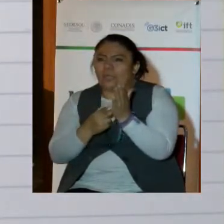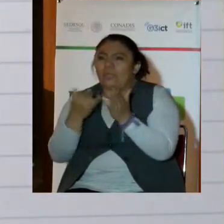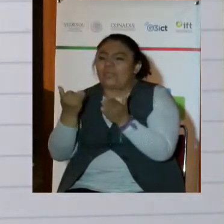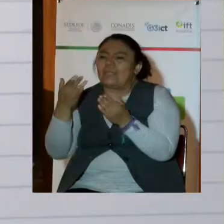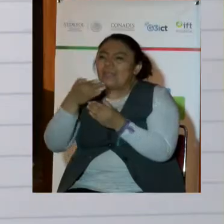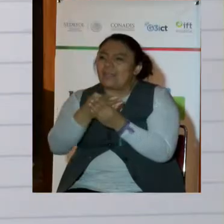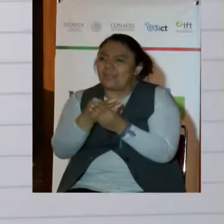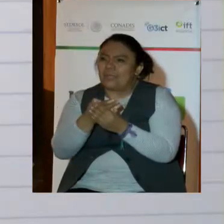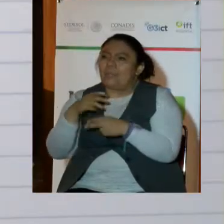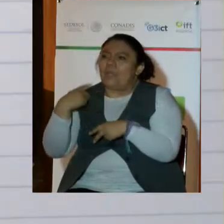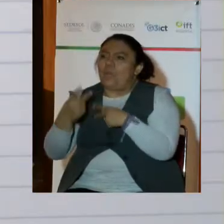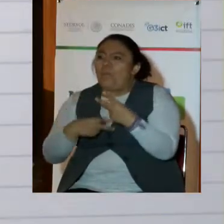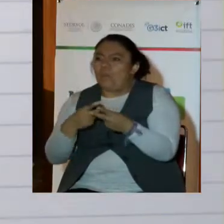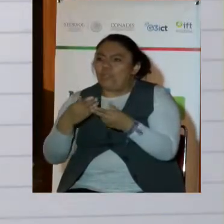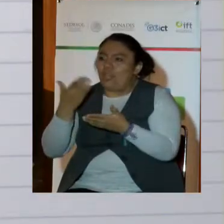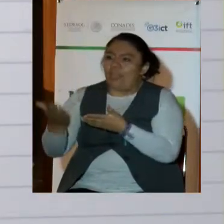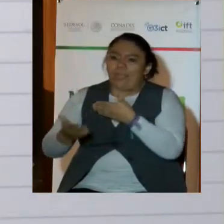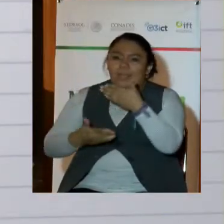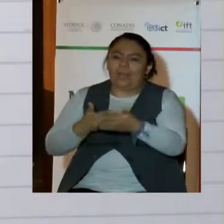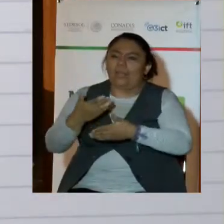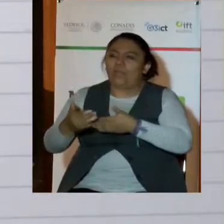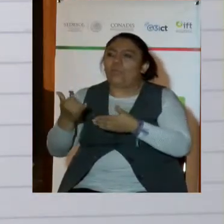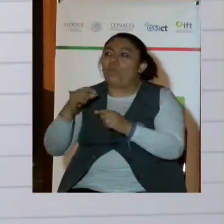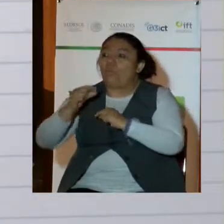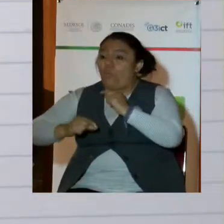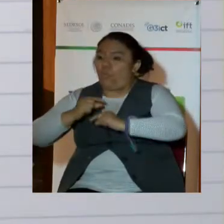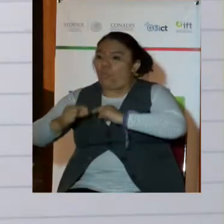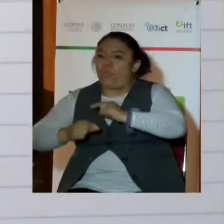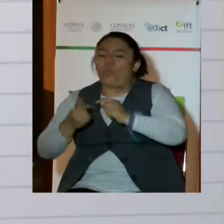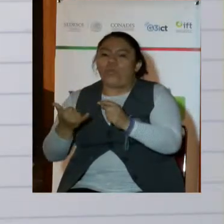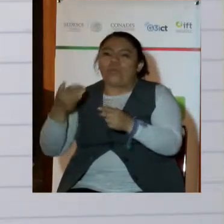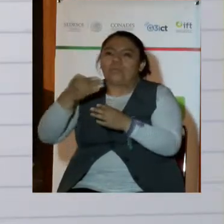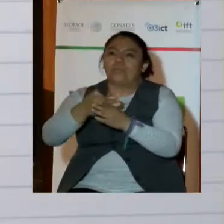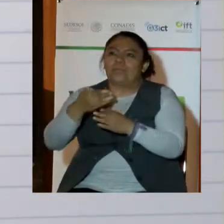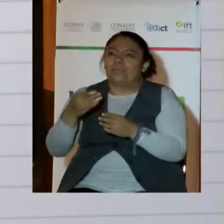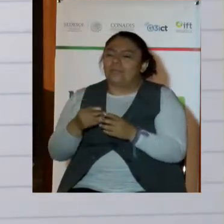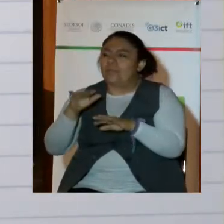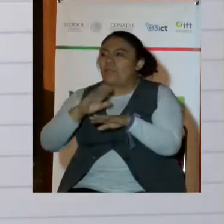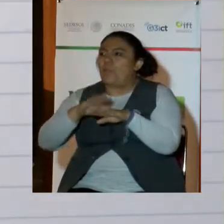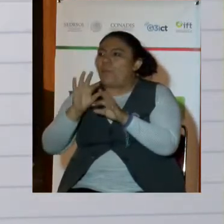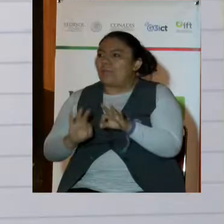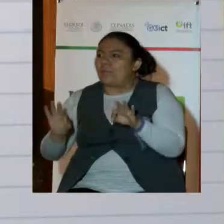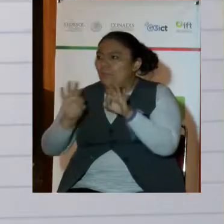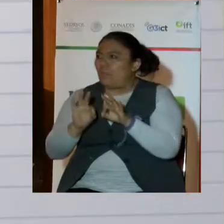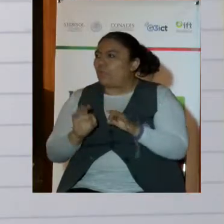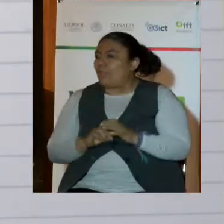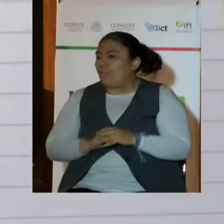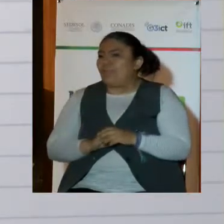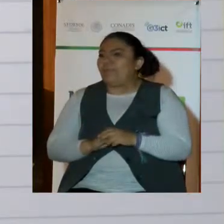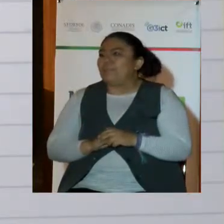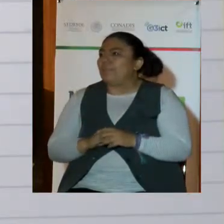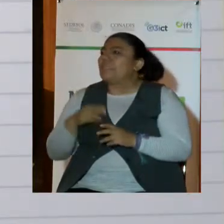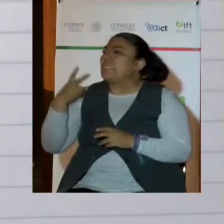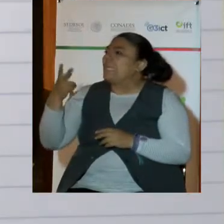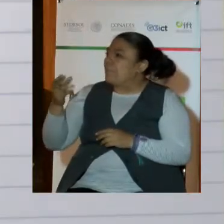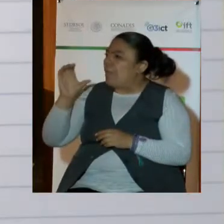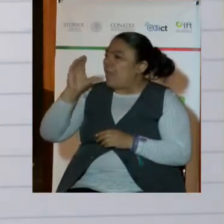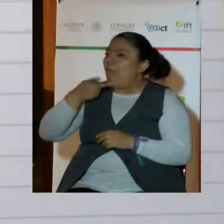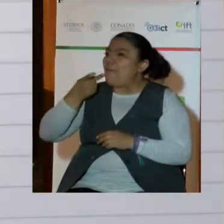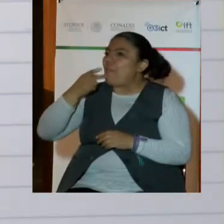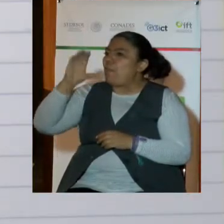sean ellos que crean esas capacidades y que lo aprendan, ¿no? Y nosotros tenemos, hablaban mucho de procurement, los expertos. Si